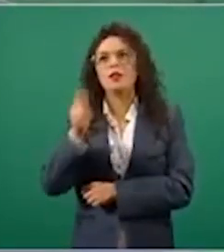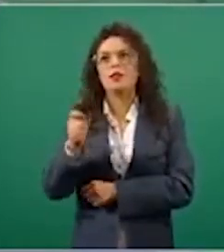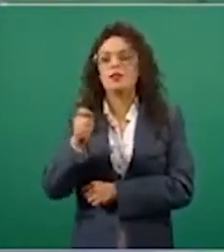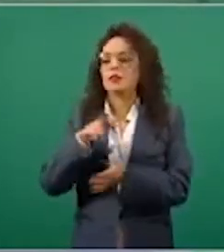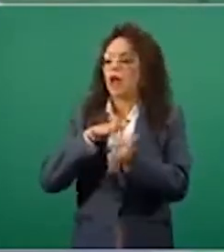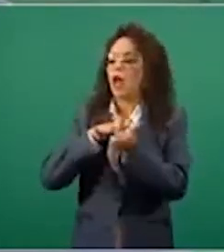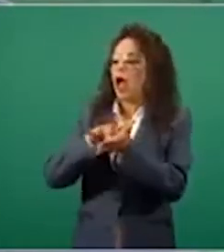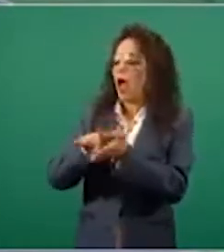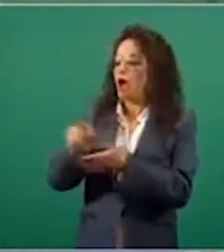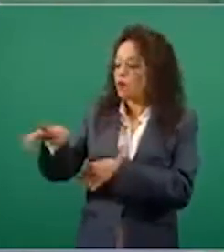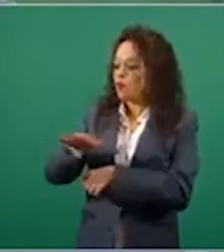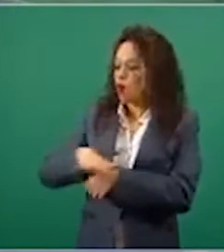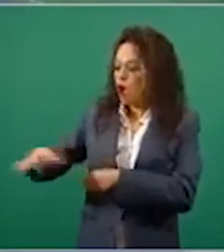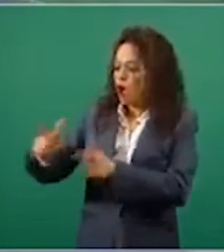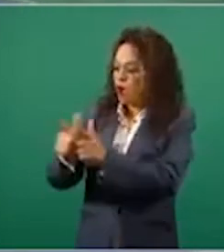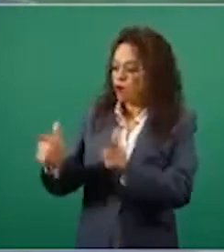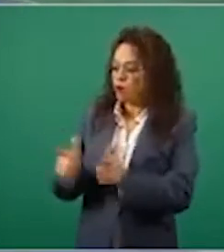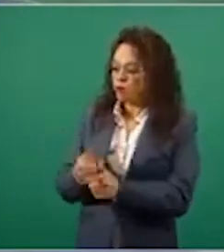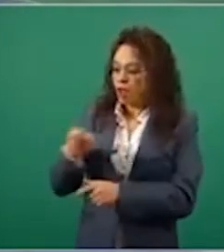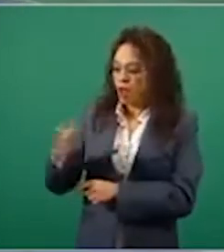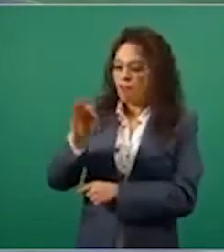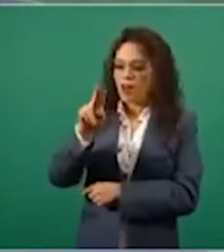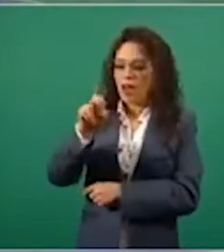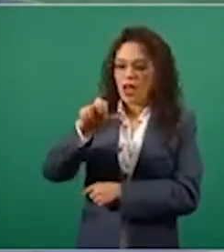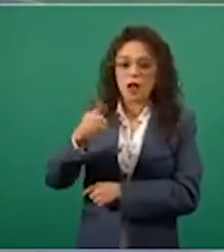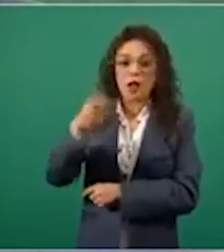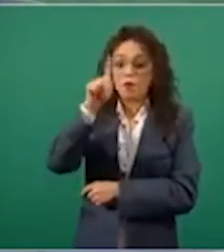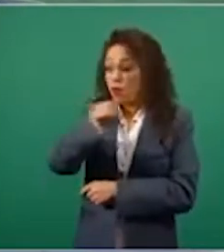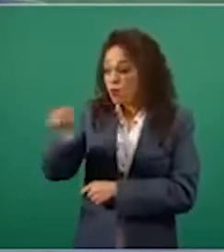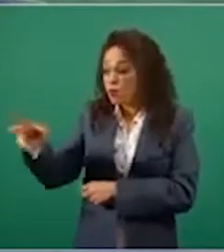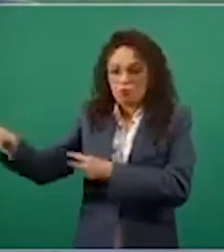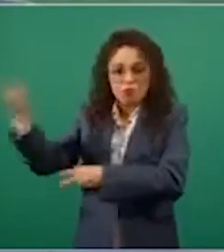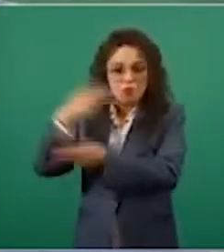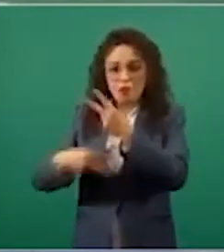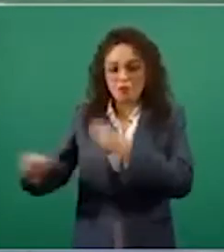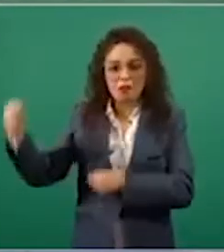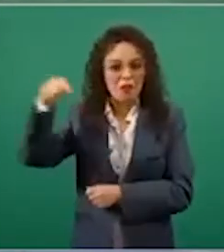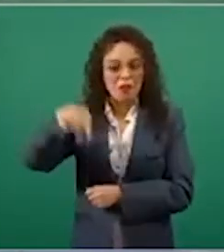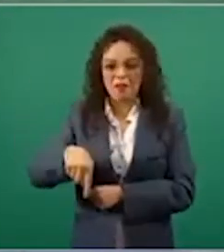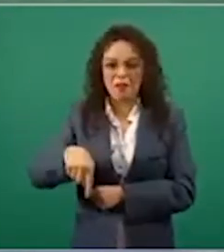Frena, pero ni siquiera vinieron ellos a